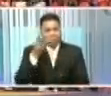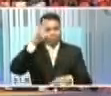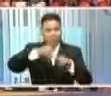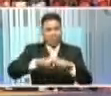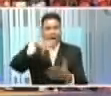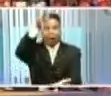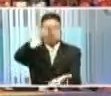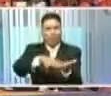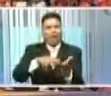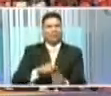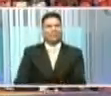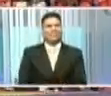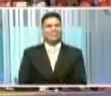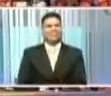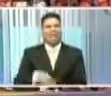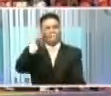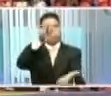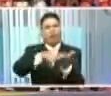¡Aprobado!